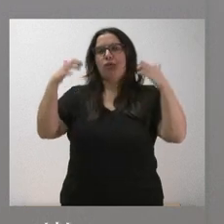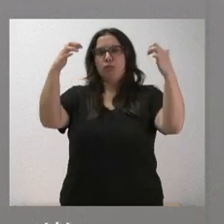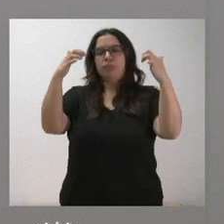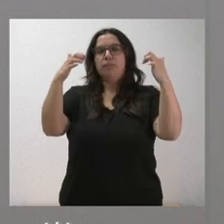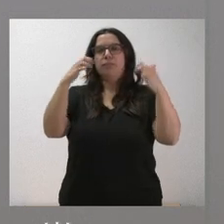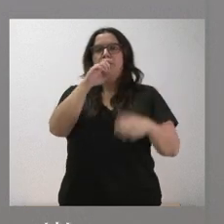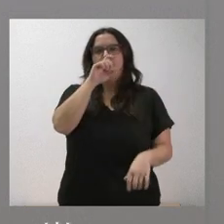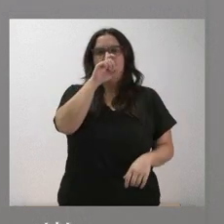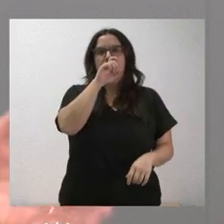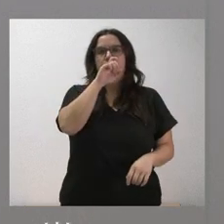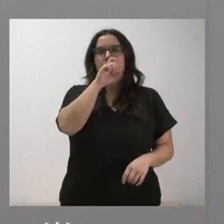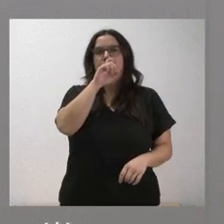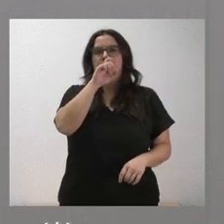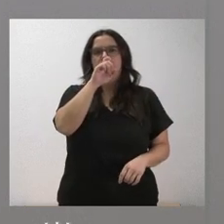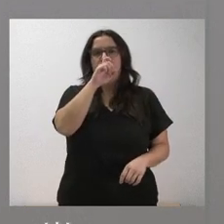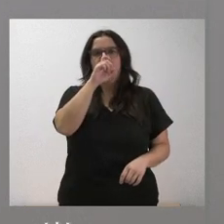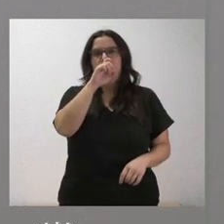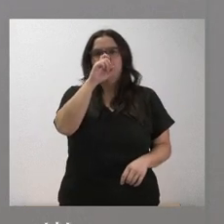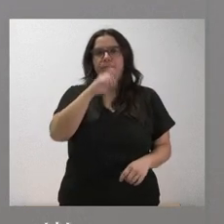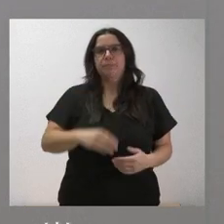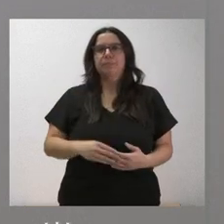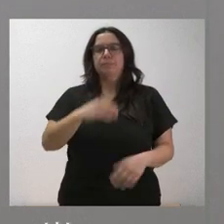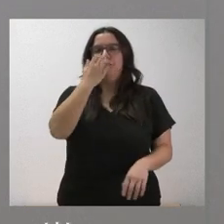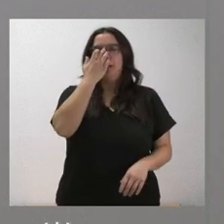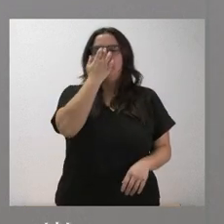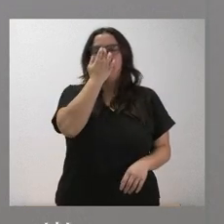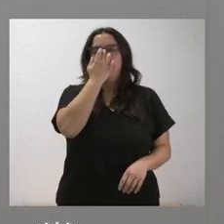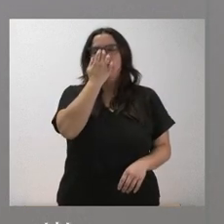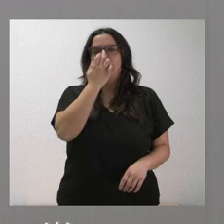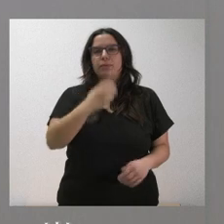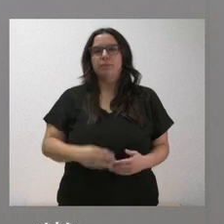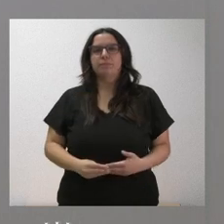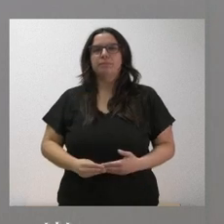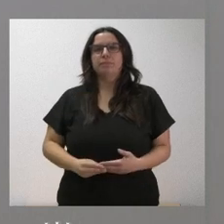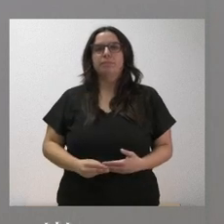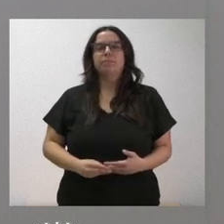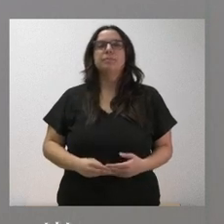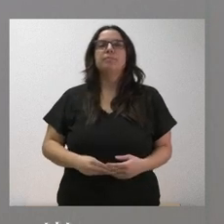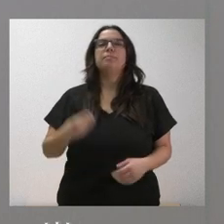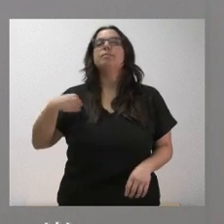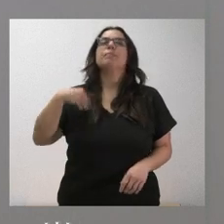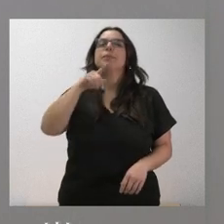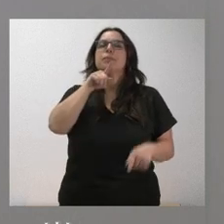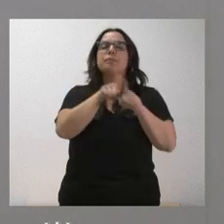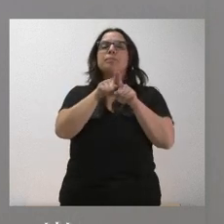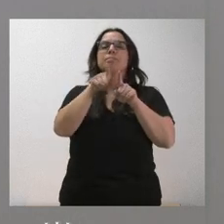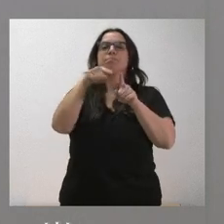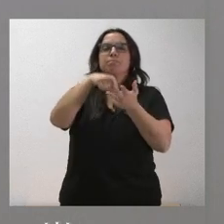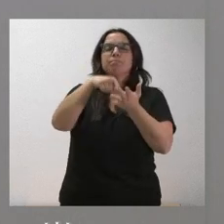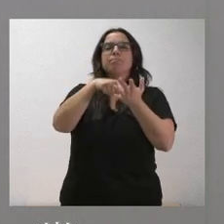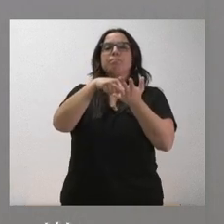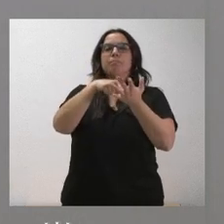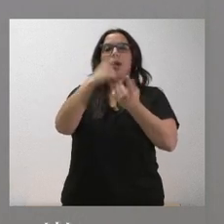León son novedades desde el punto de vista administrativo y fundamentalmente tributario algunas de